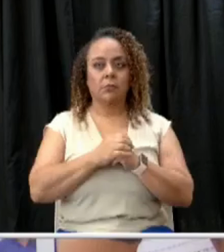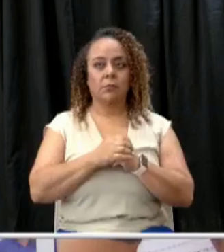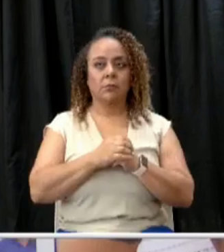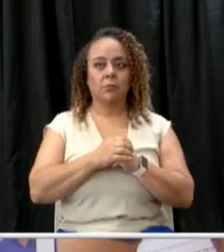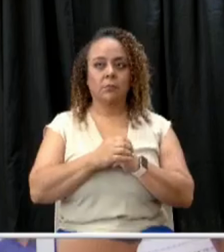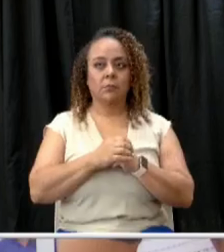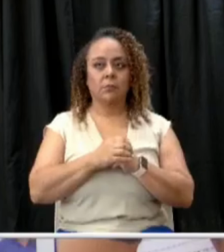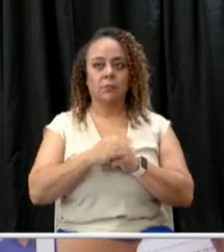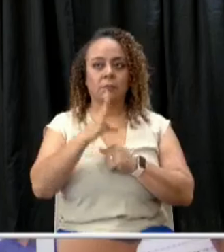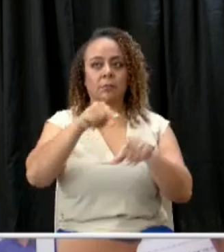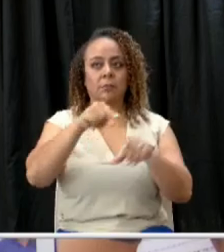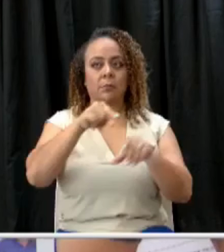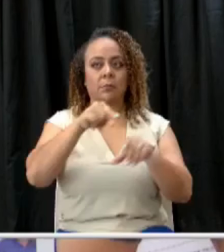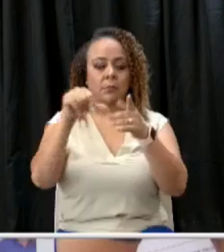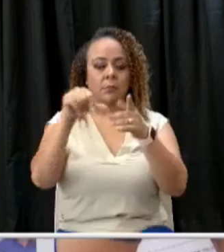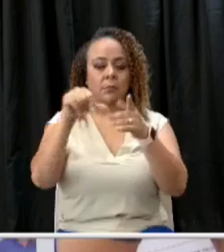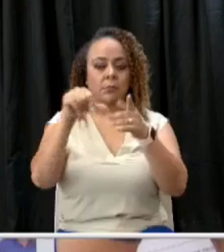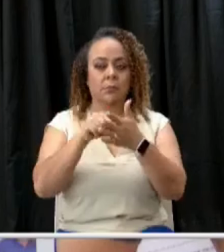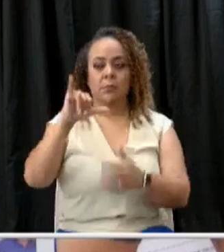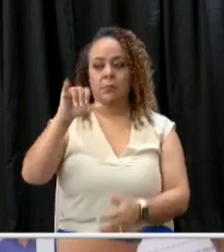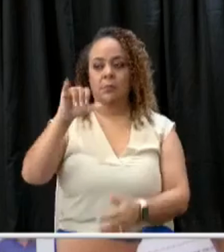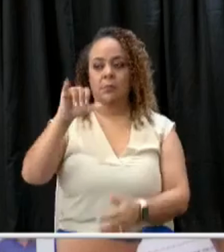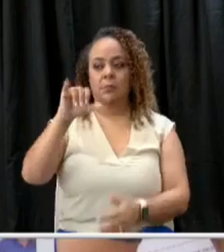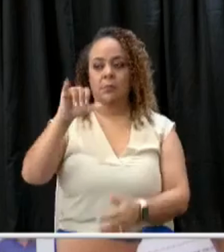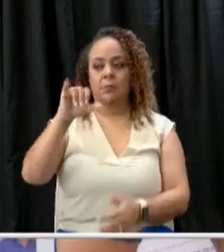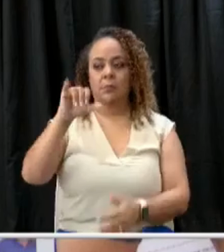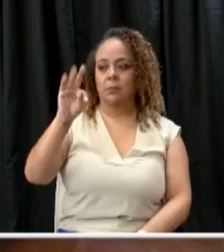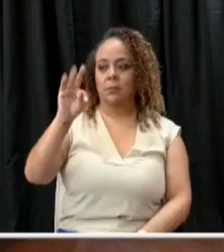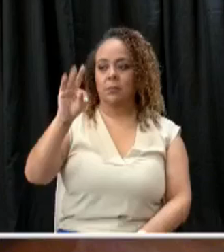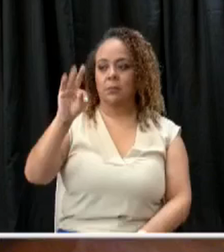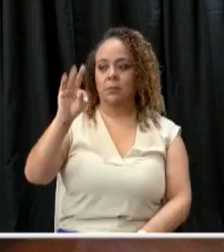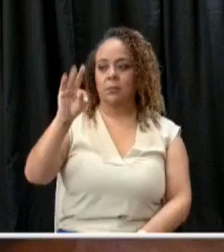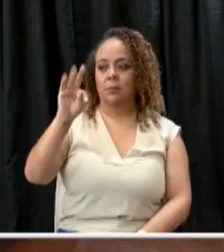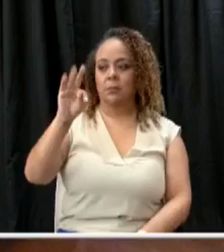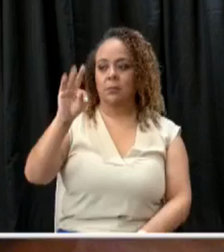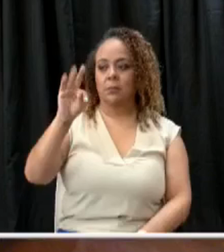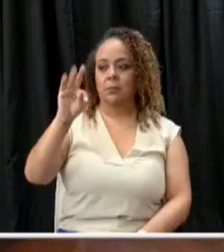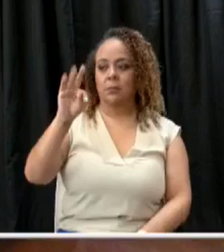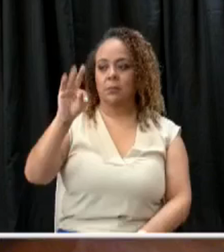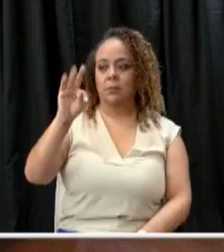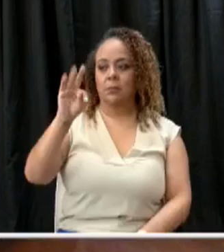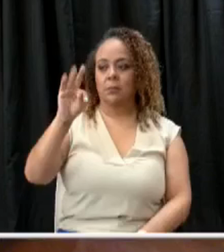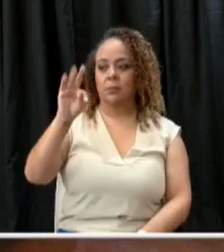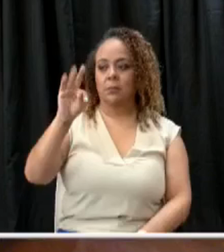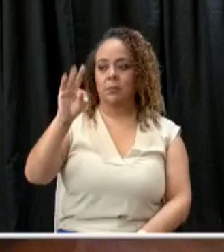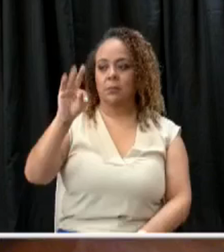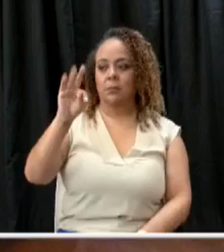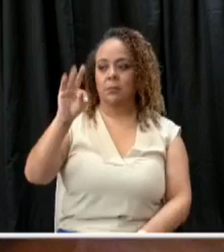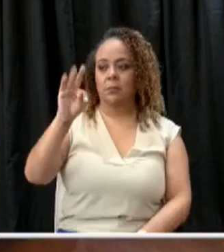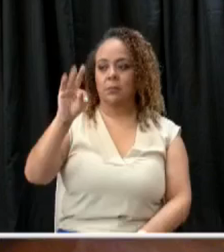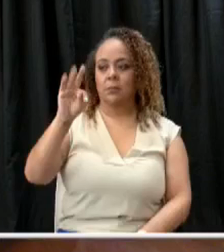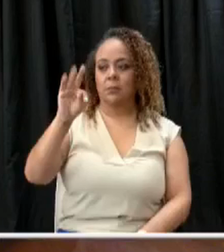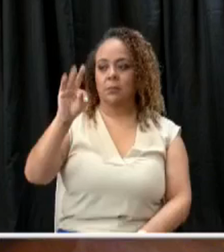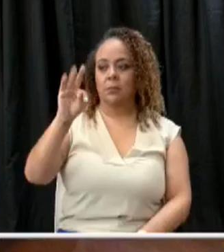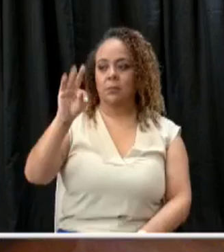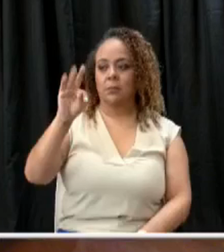y también la página web de la Isla Network, ¿cuál sería? Sí, si gusta me regala un segundo,